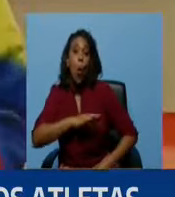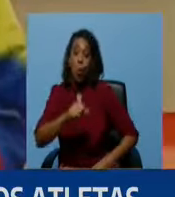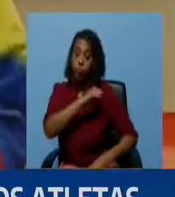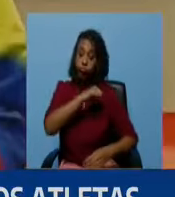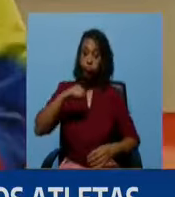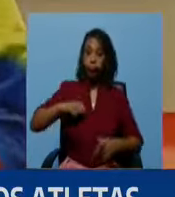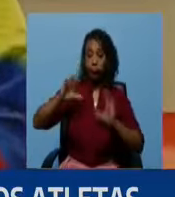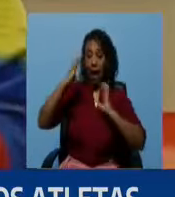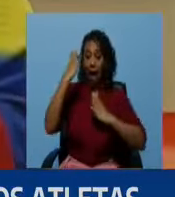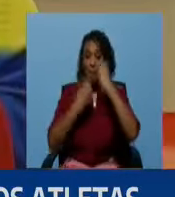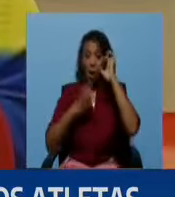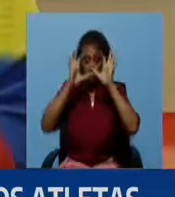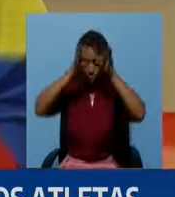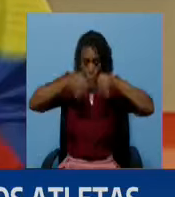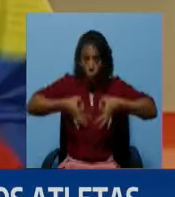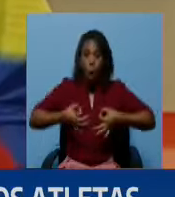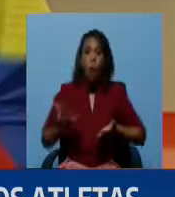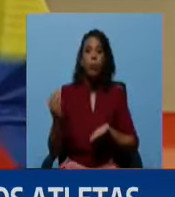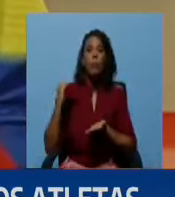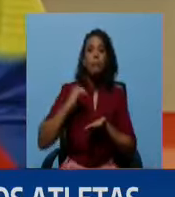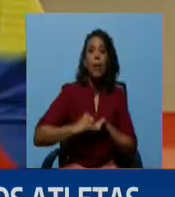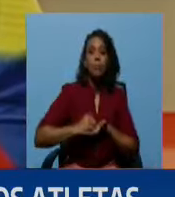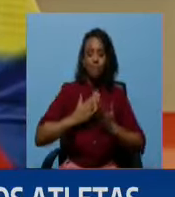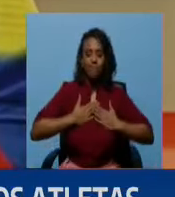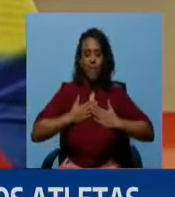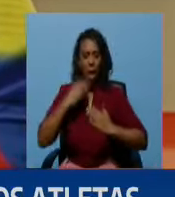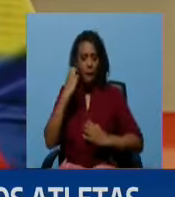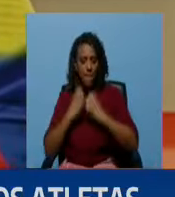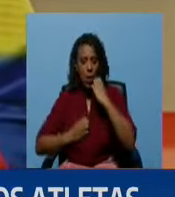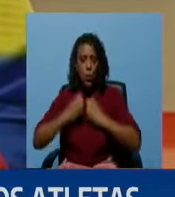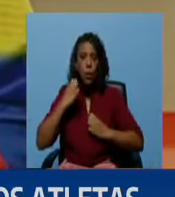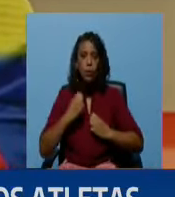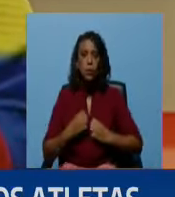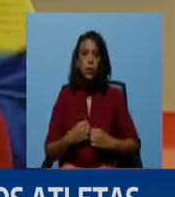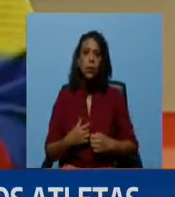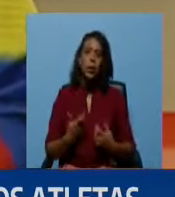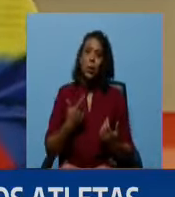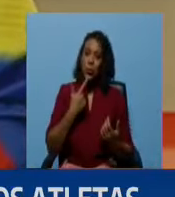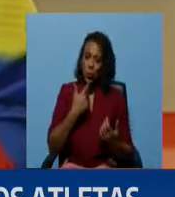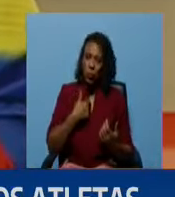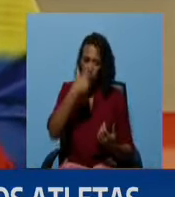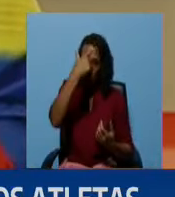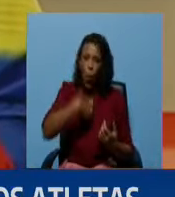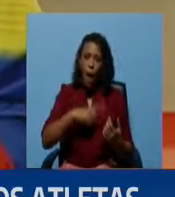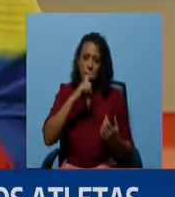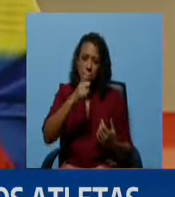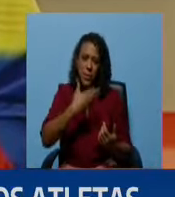individual, y retomarlo todo. Yo me inspiro